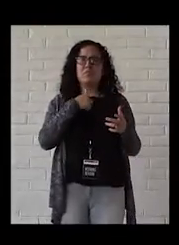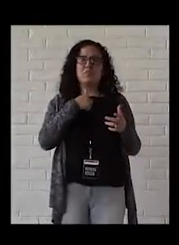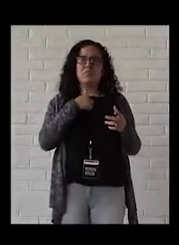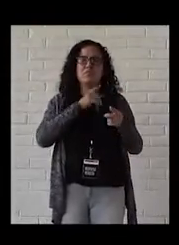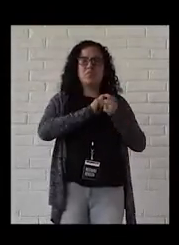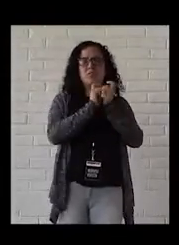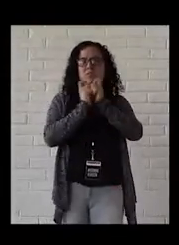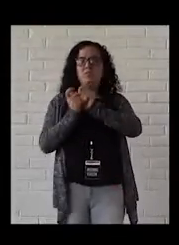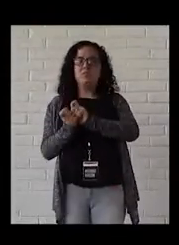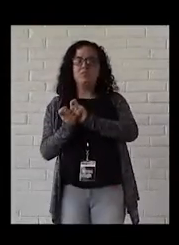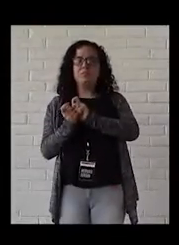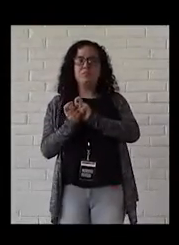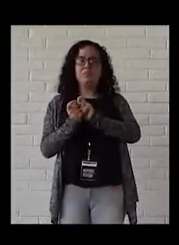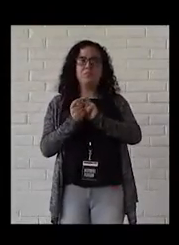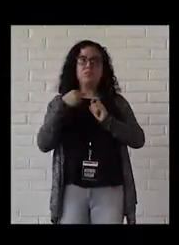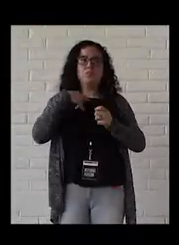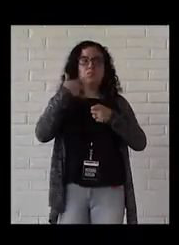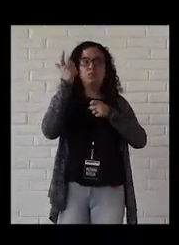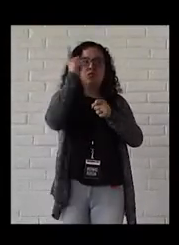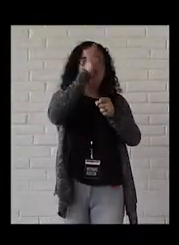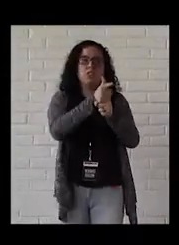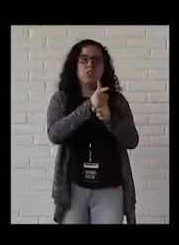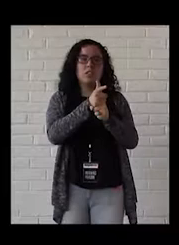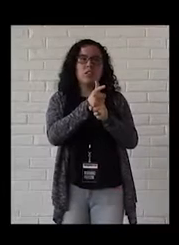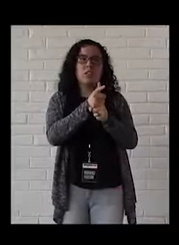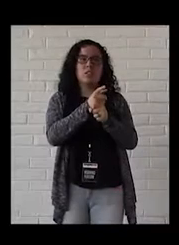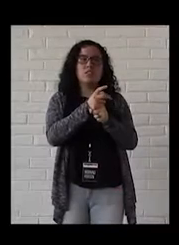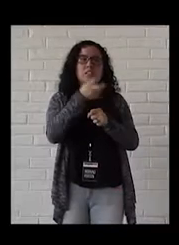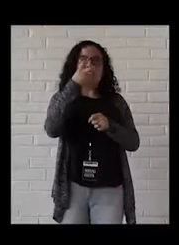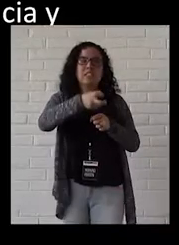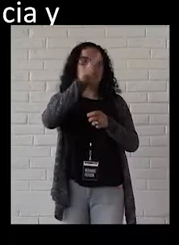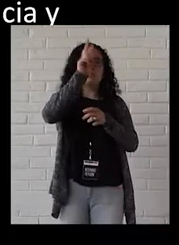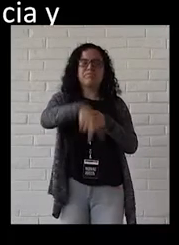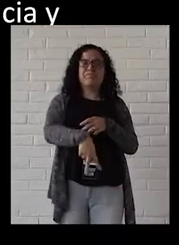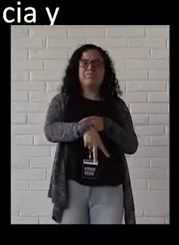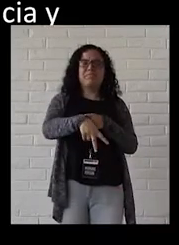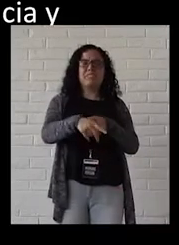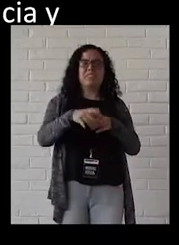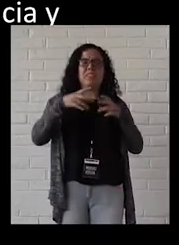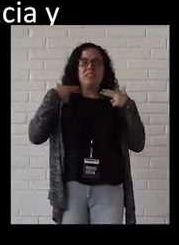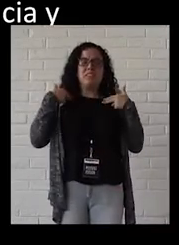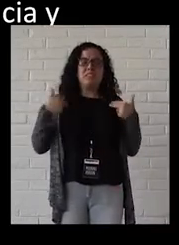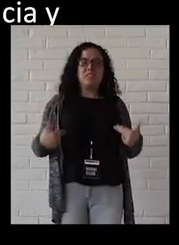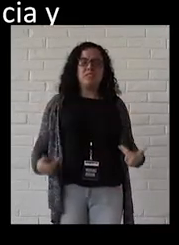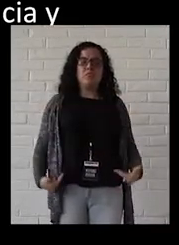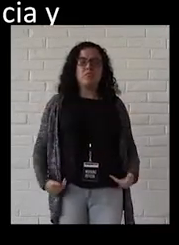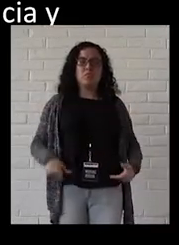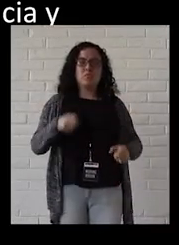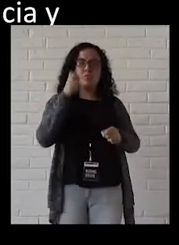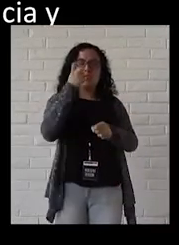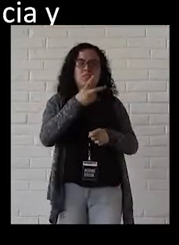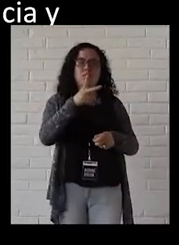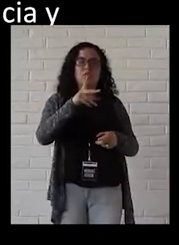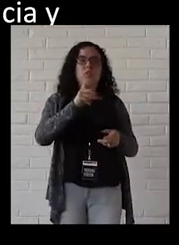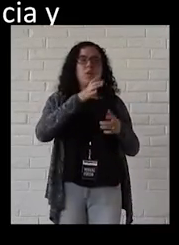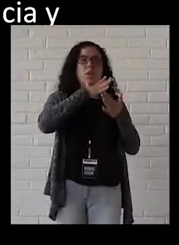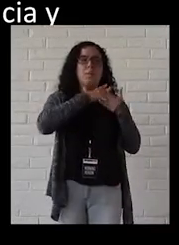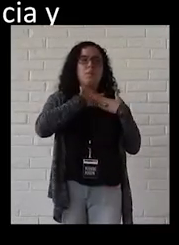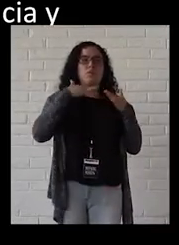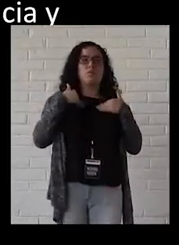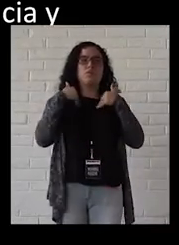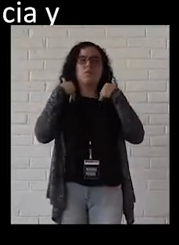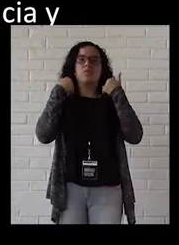donde yo encontré lo que para mí es la real alquimia del ser, ¿no? El poder transformar todo en presencia, en amor, en confianza.